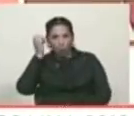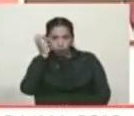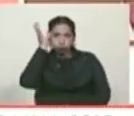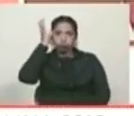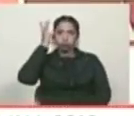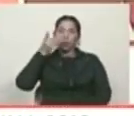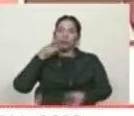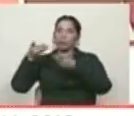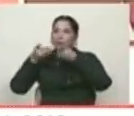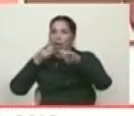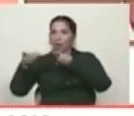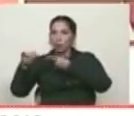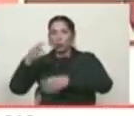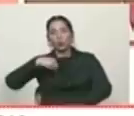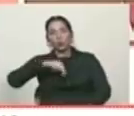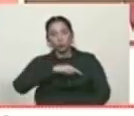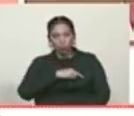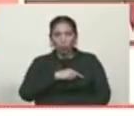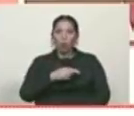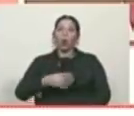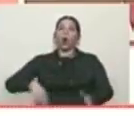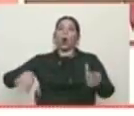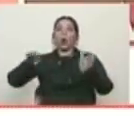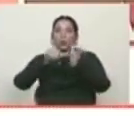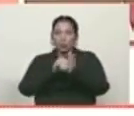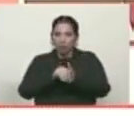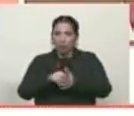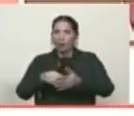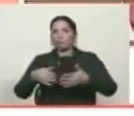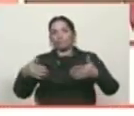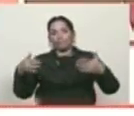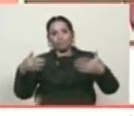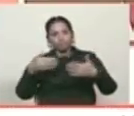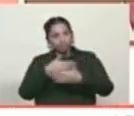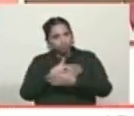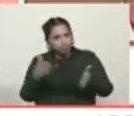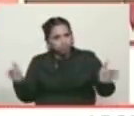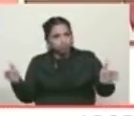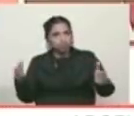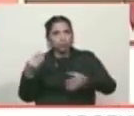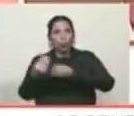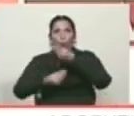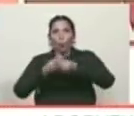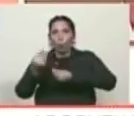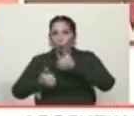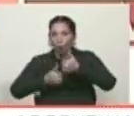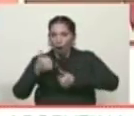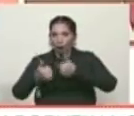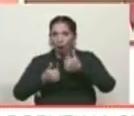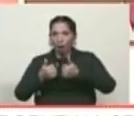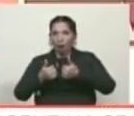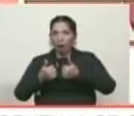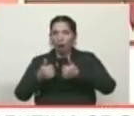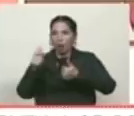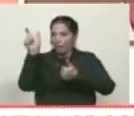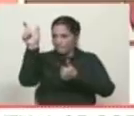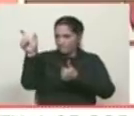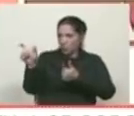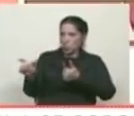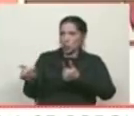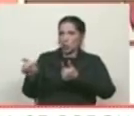Nuevamente, tendemos los brazos para el diálogo nacional, veamos cuál es la posición de los dirigentes de la